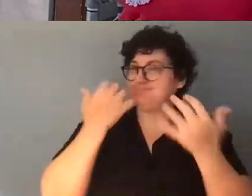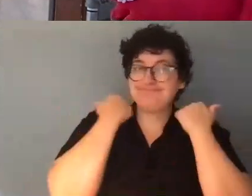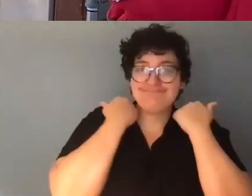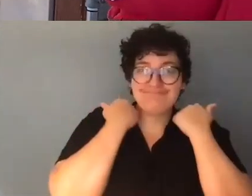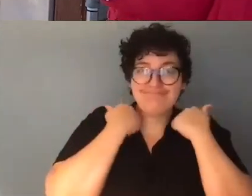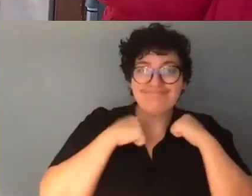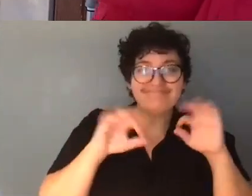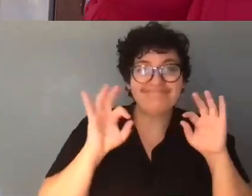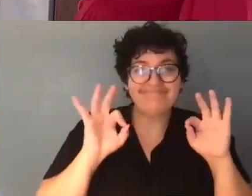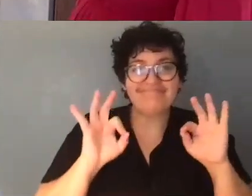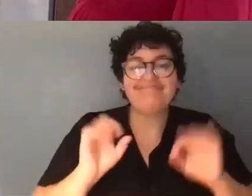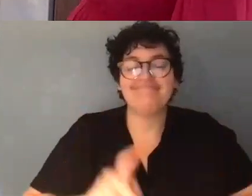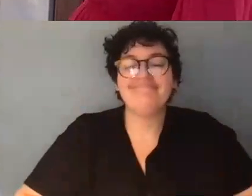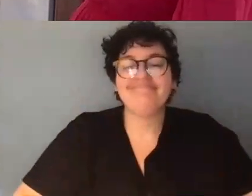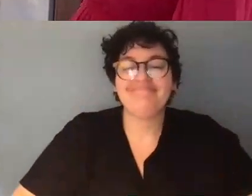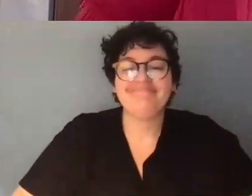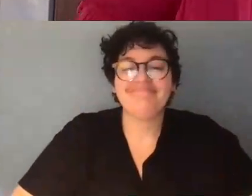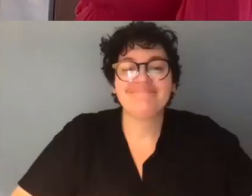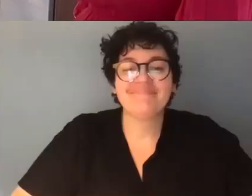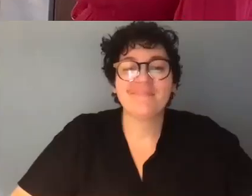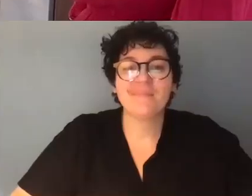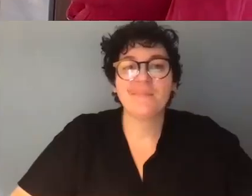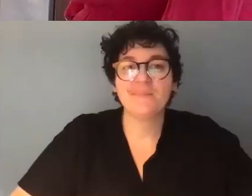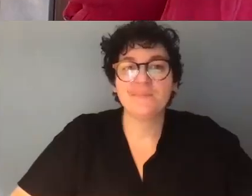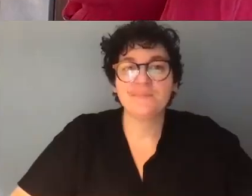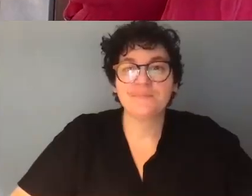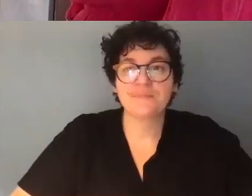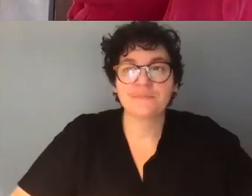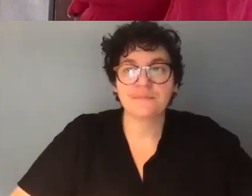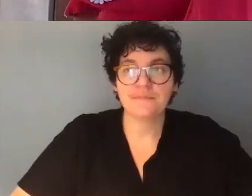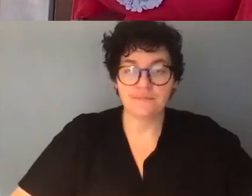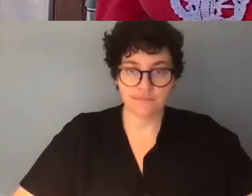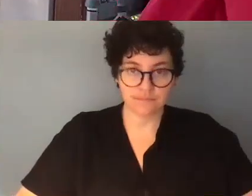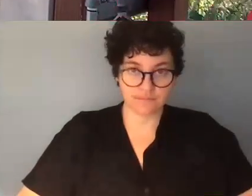Sí, sin problema. Entonces,